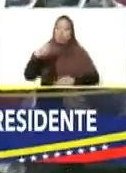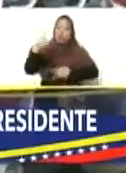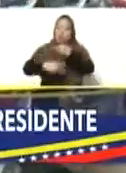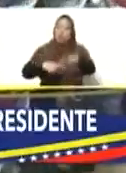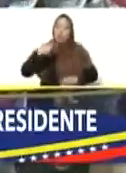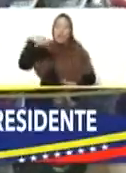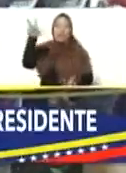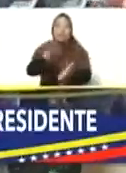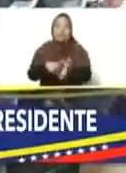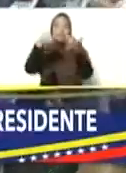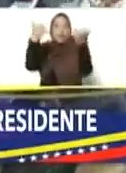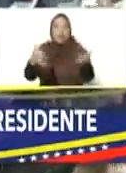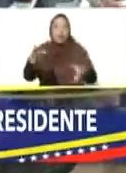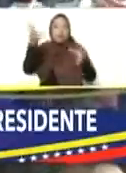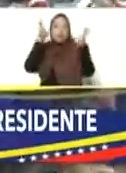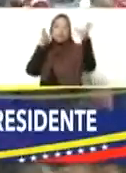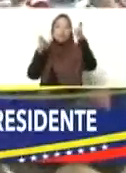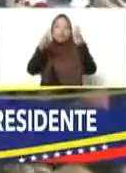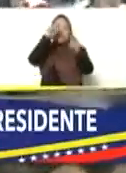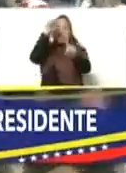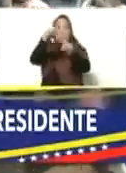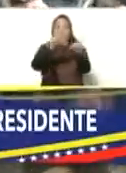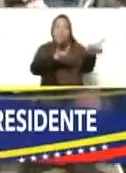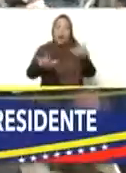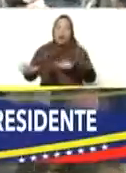esta manera y complacer